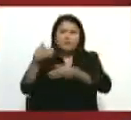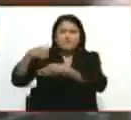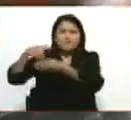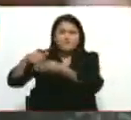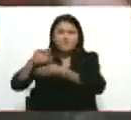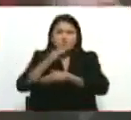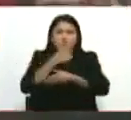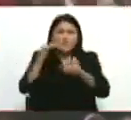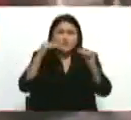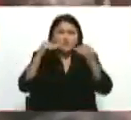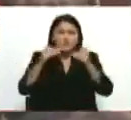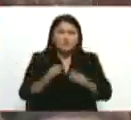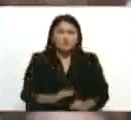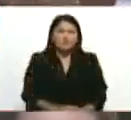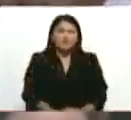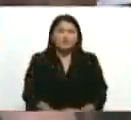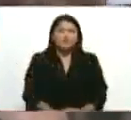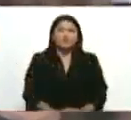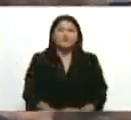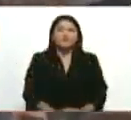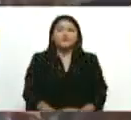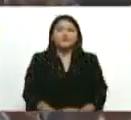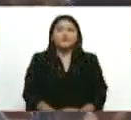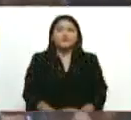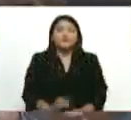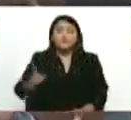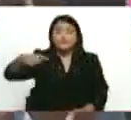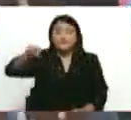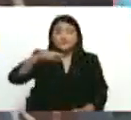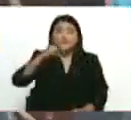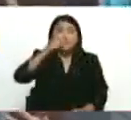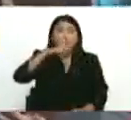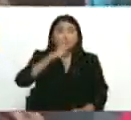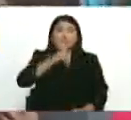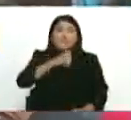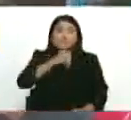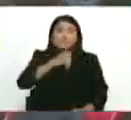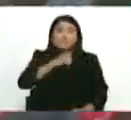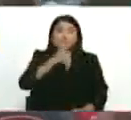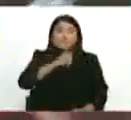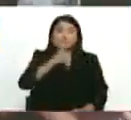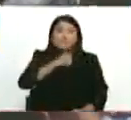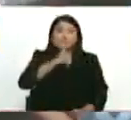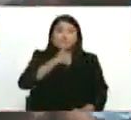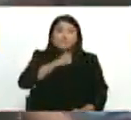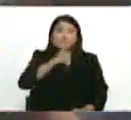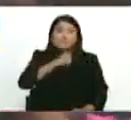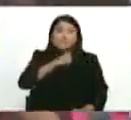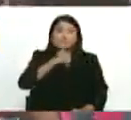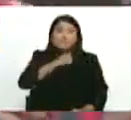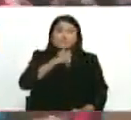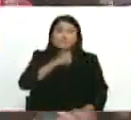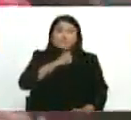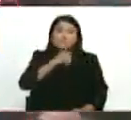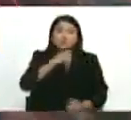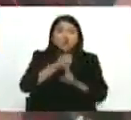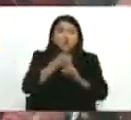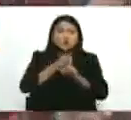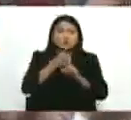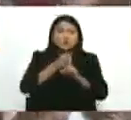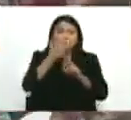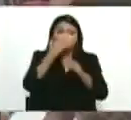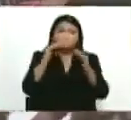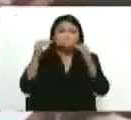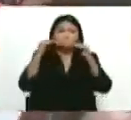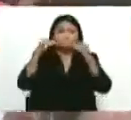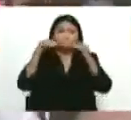inmoral. Porque aquí el pueblo aguantó la pela en la calle, y la aguantó de pie, luchando, y tiene moral